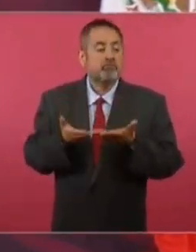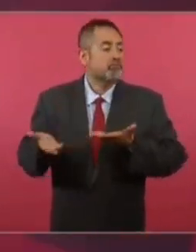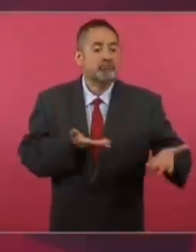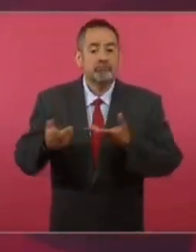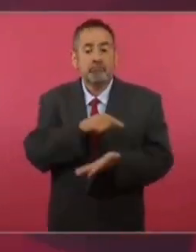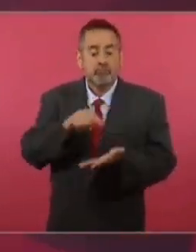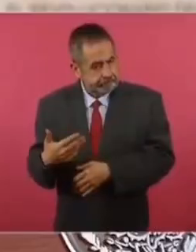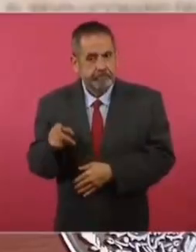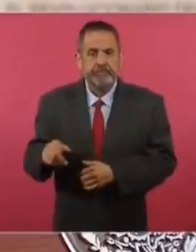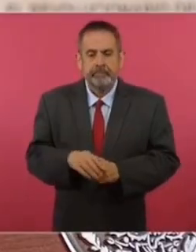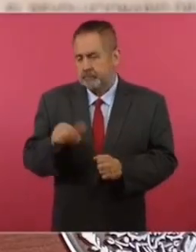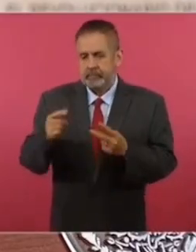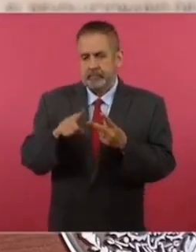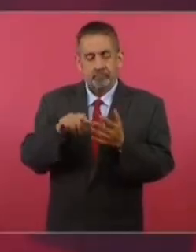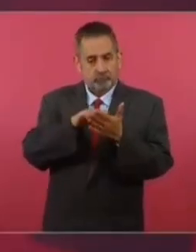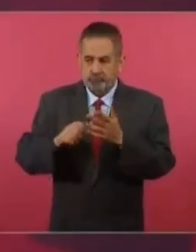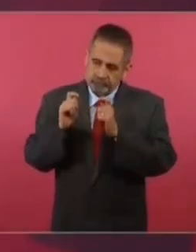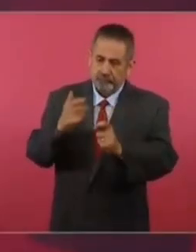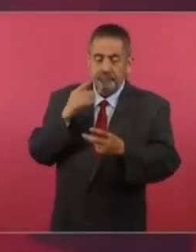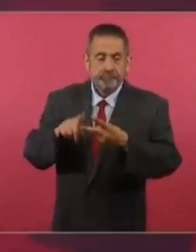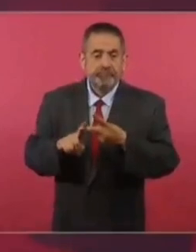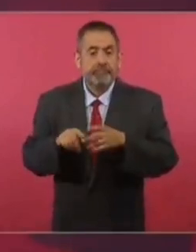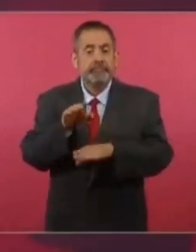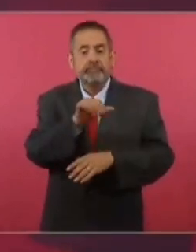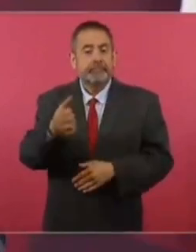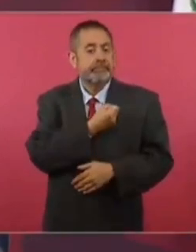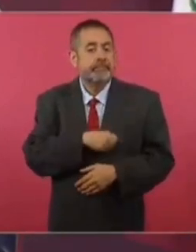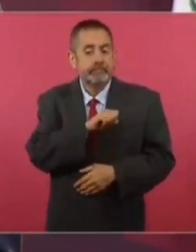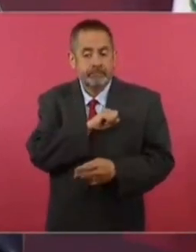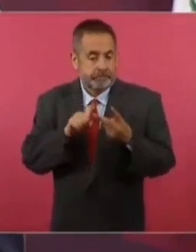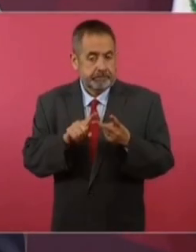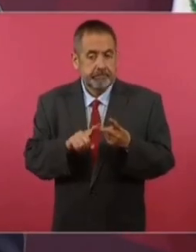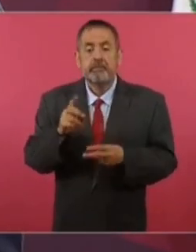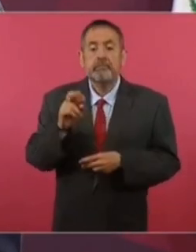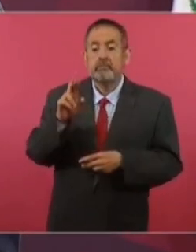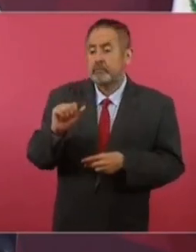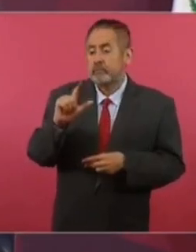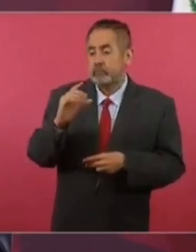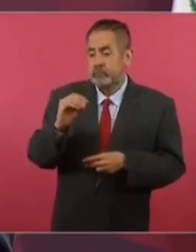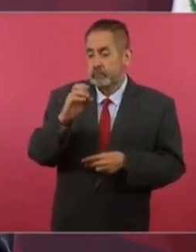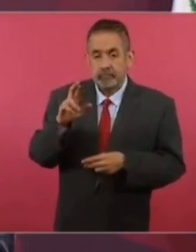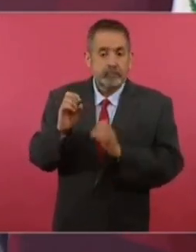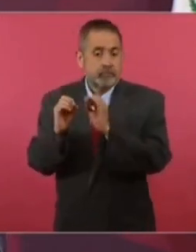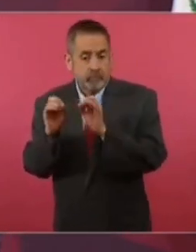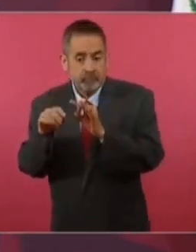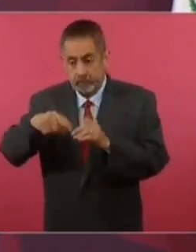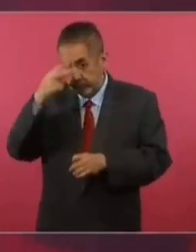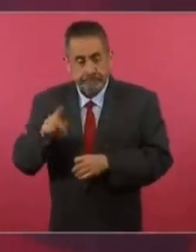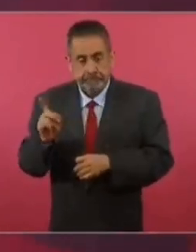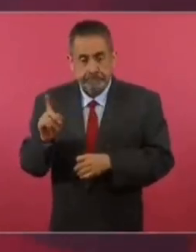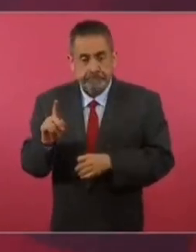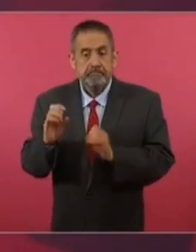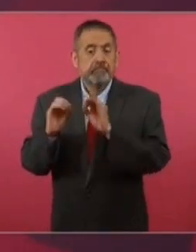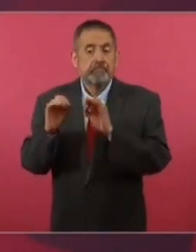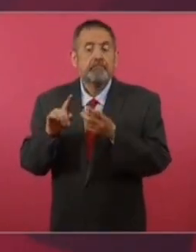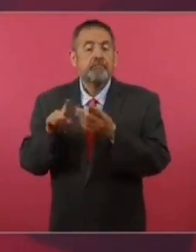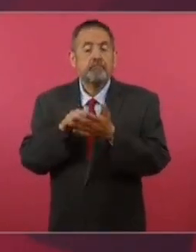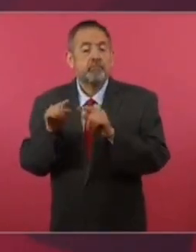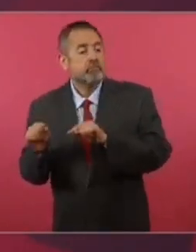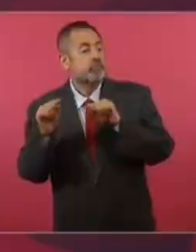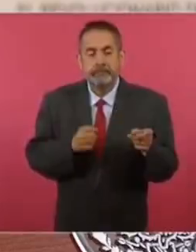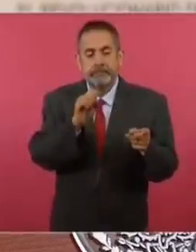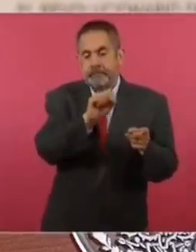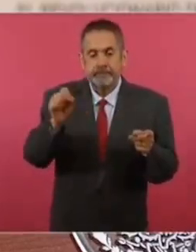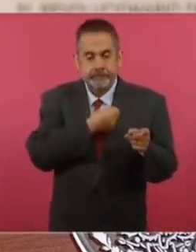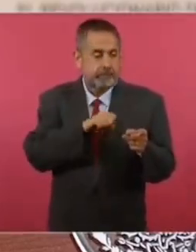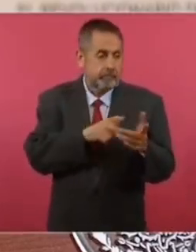desde Villahermosa. Otro caso de descentralización es el de salud. Ya el doctor Alcocer no tiene oficinas en México, las oficinas las tiene en Acapulco,